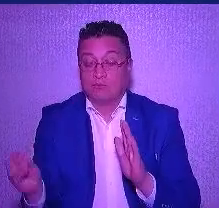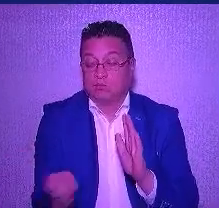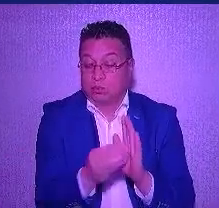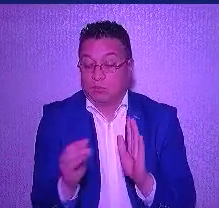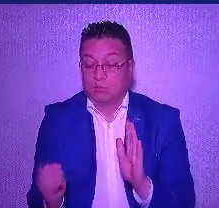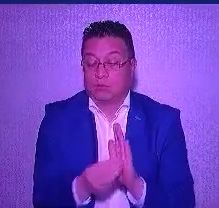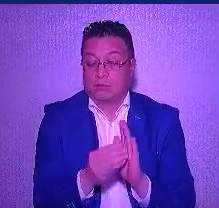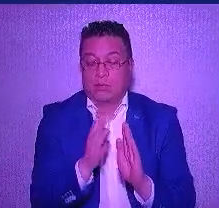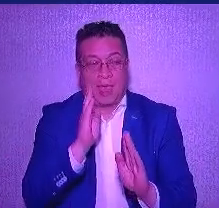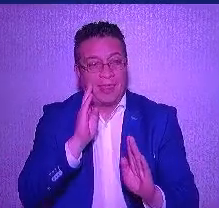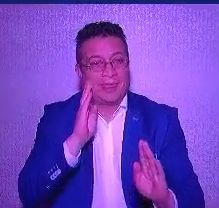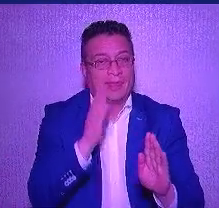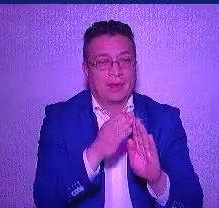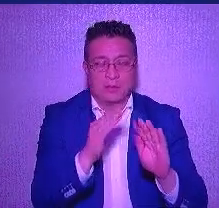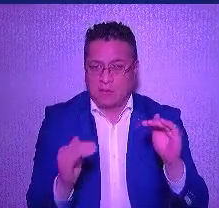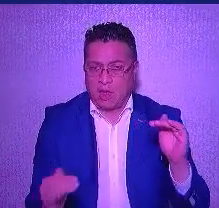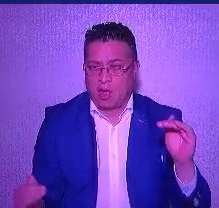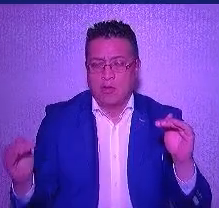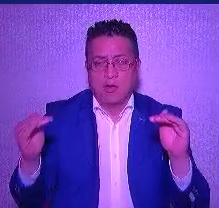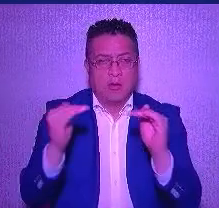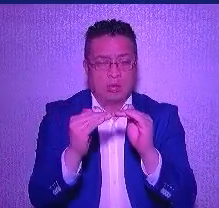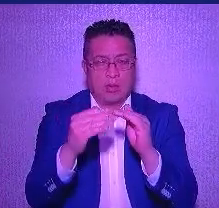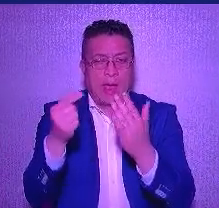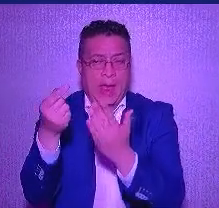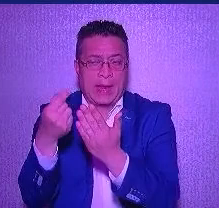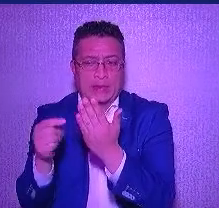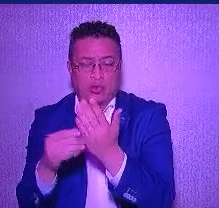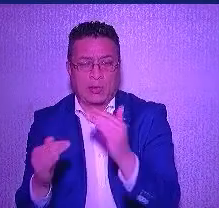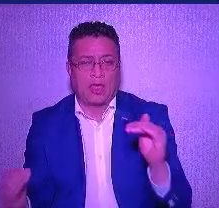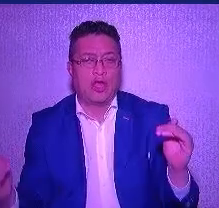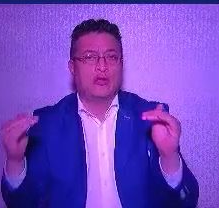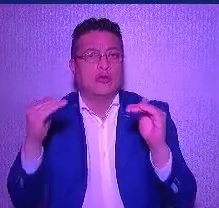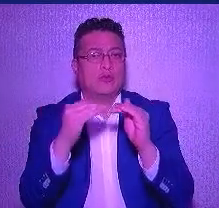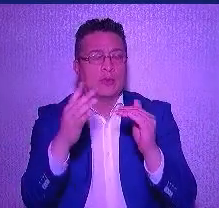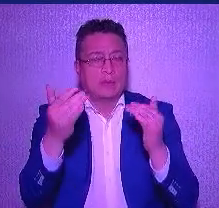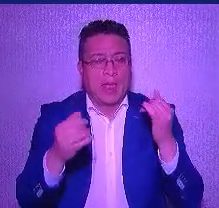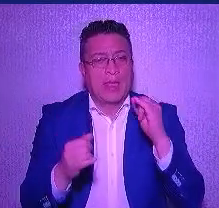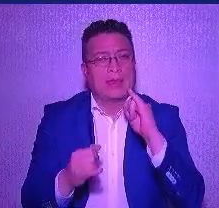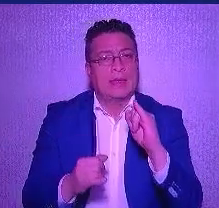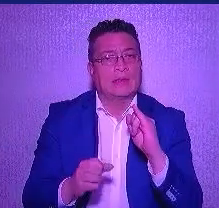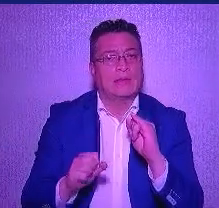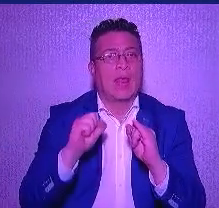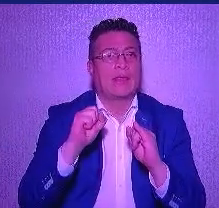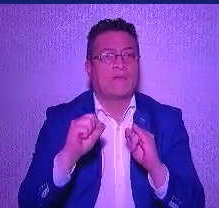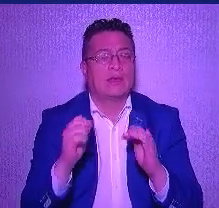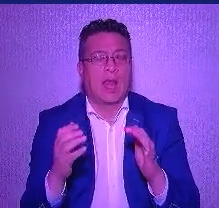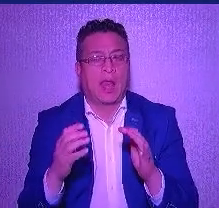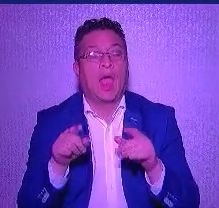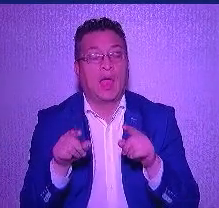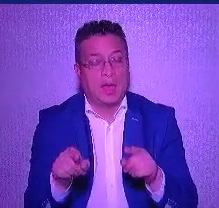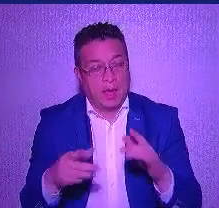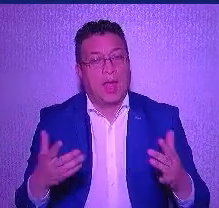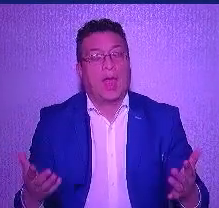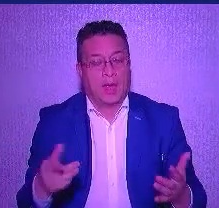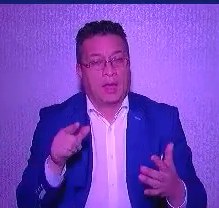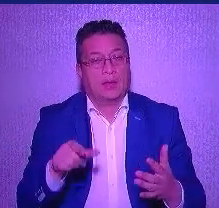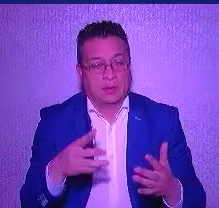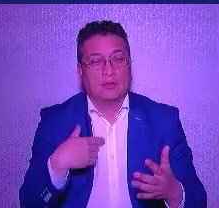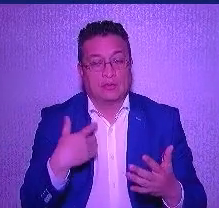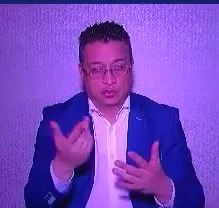directamente proporcional al tipo de resultado que obtenemos con Inteligencia artificial esencialmente son